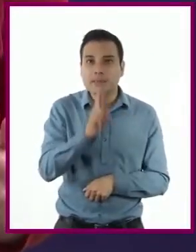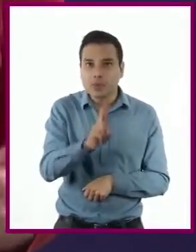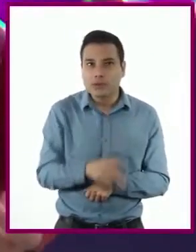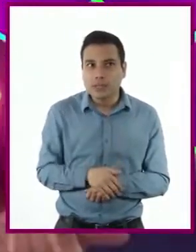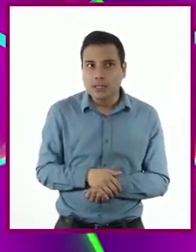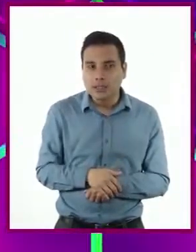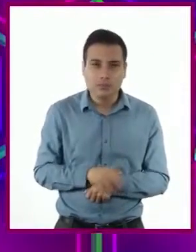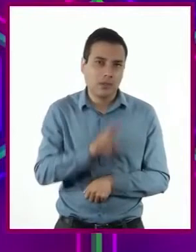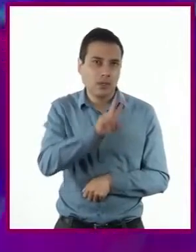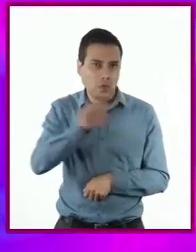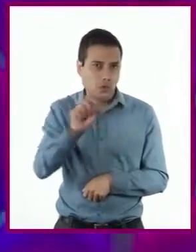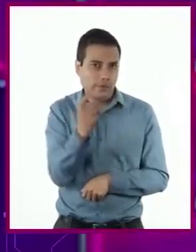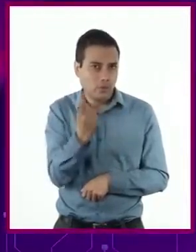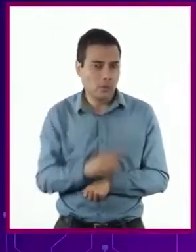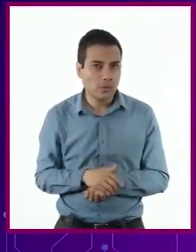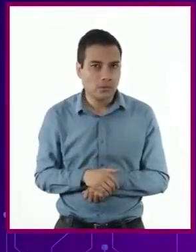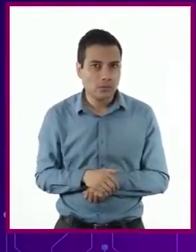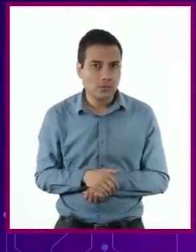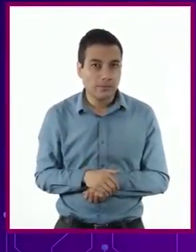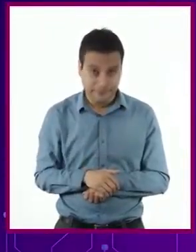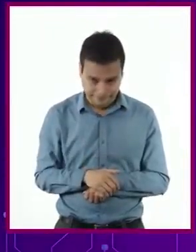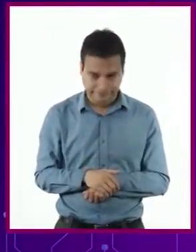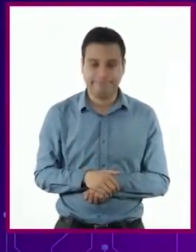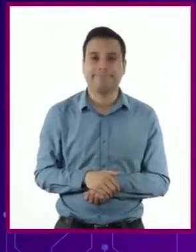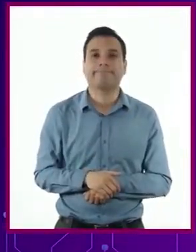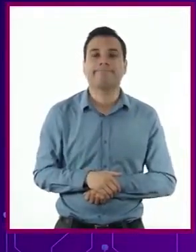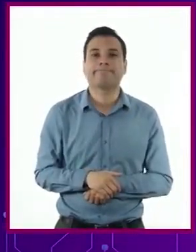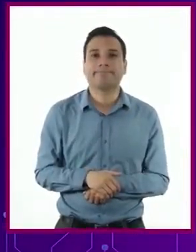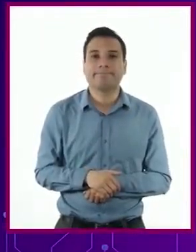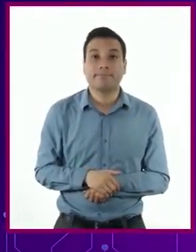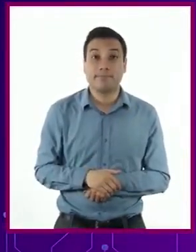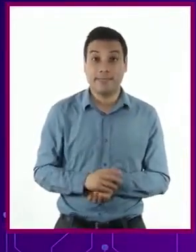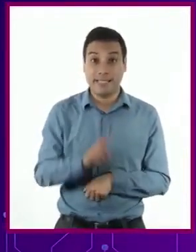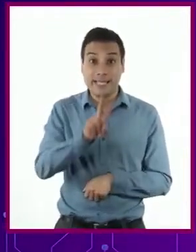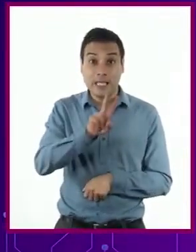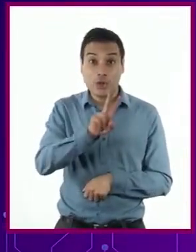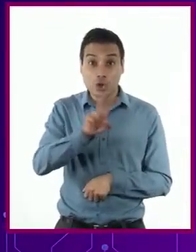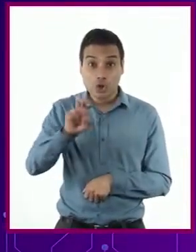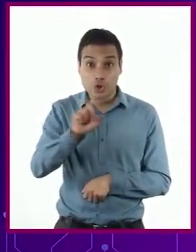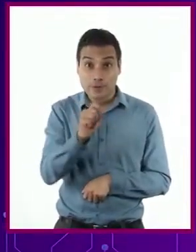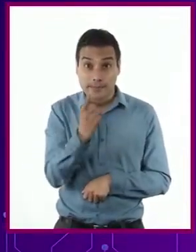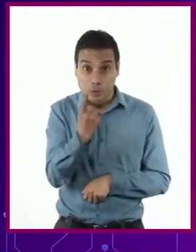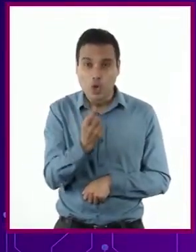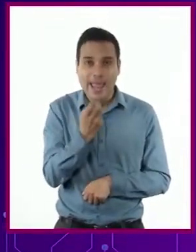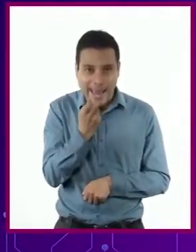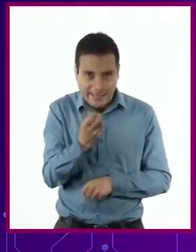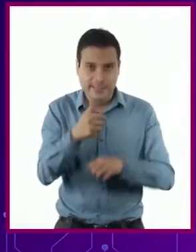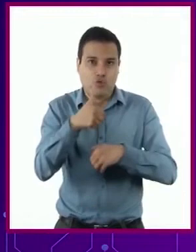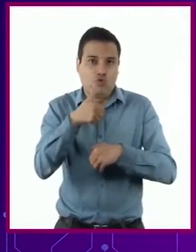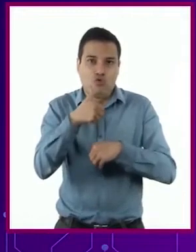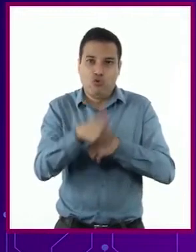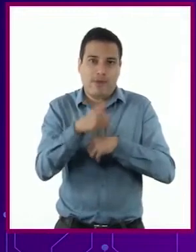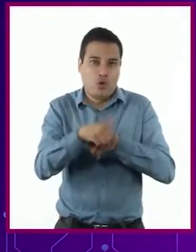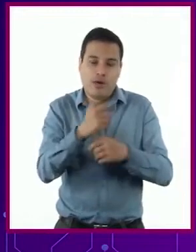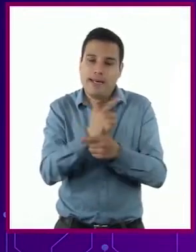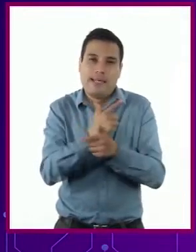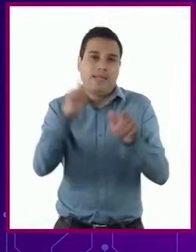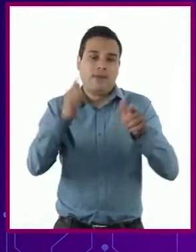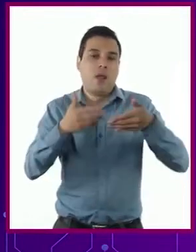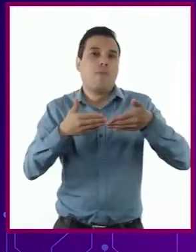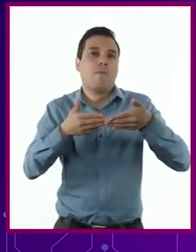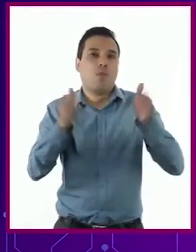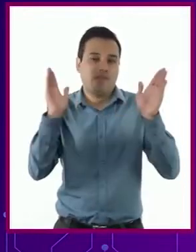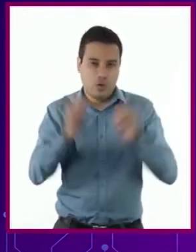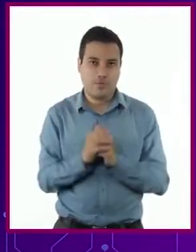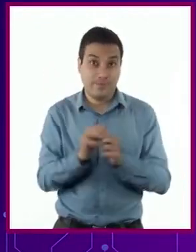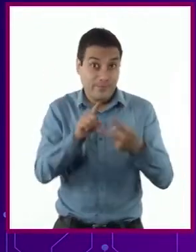es 221. En este caso, el 221 es la clave pública de la caja fuerte. Sin